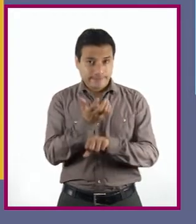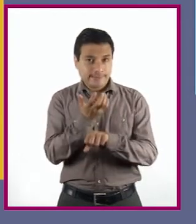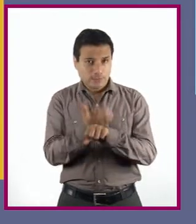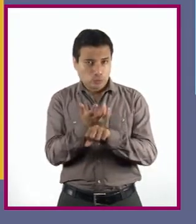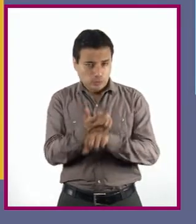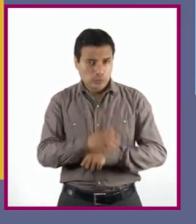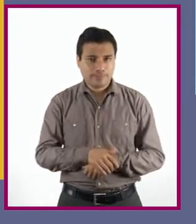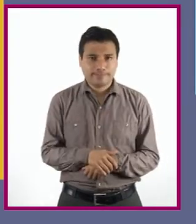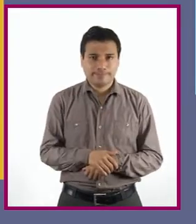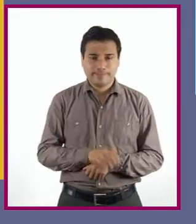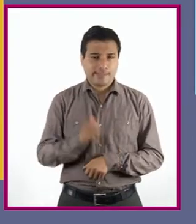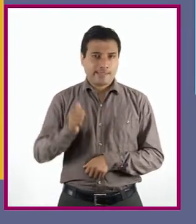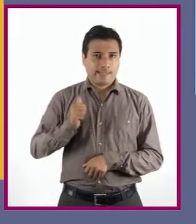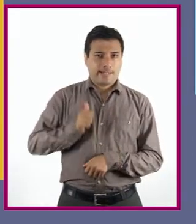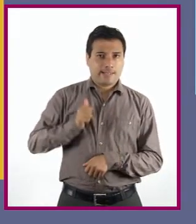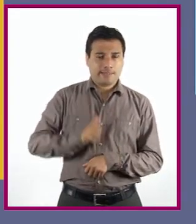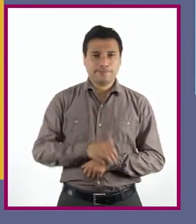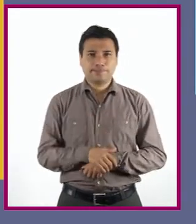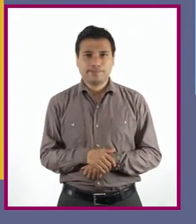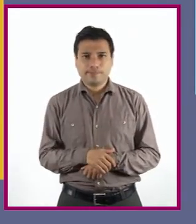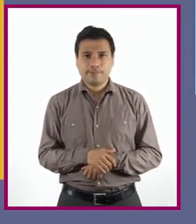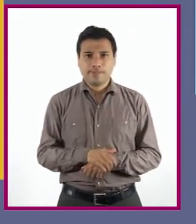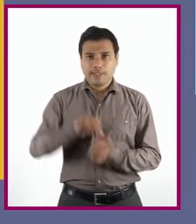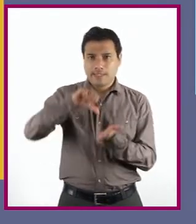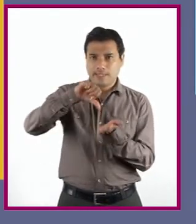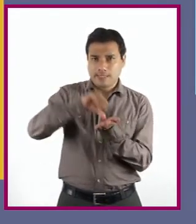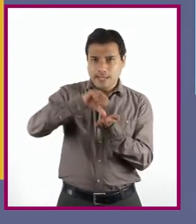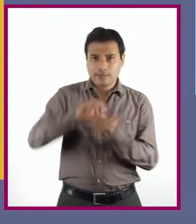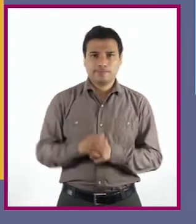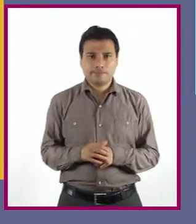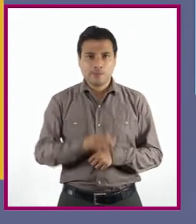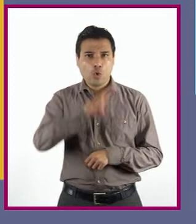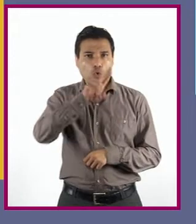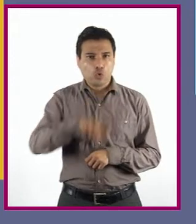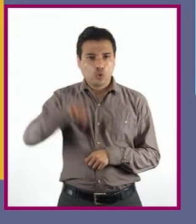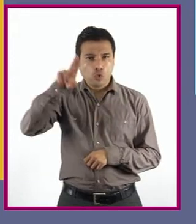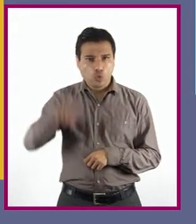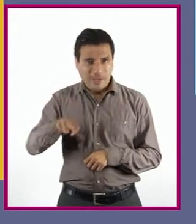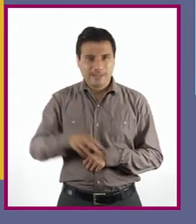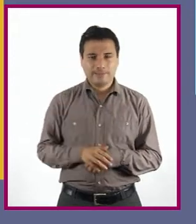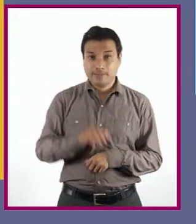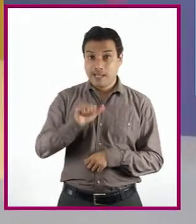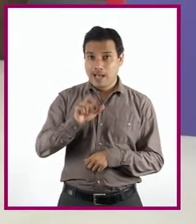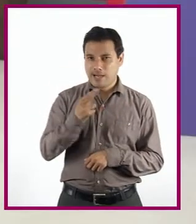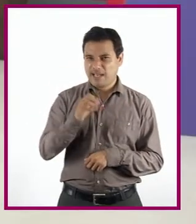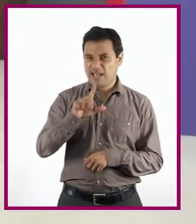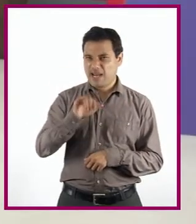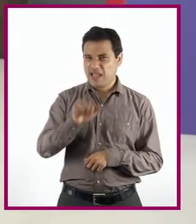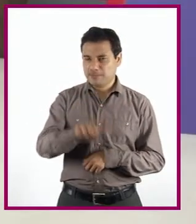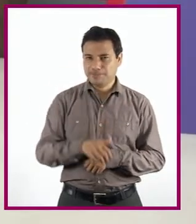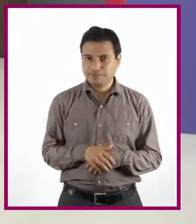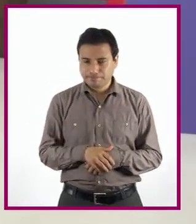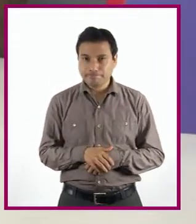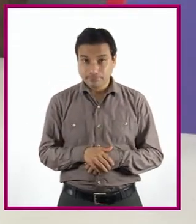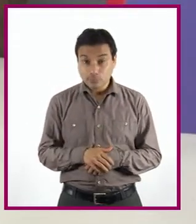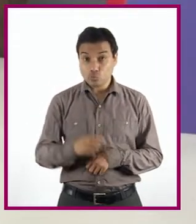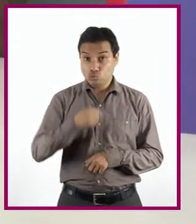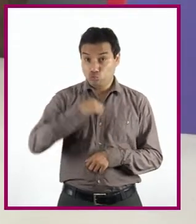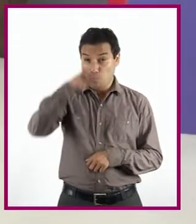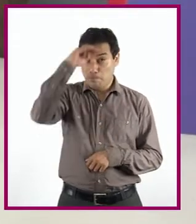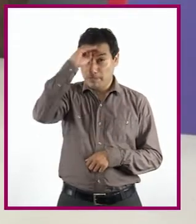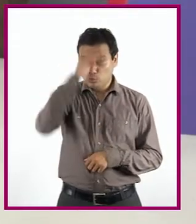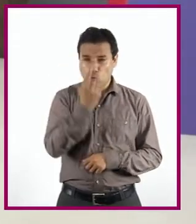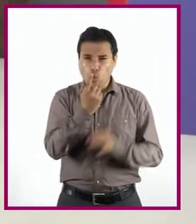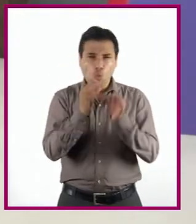de América, Canadá, Irán, Noruega y Argelia. Maestra, considero que el energético